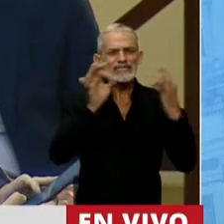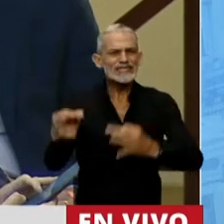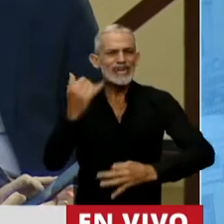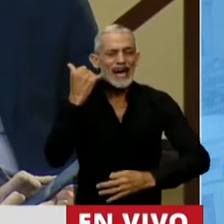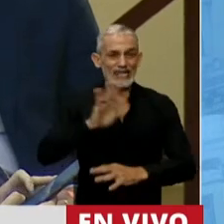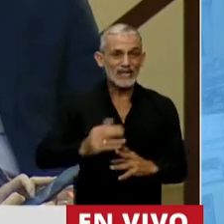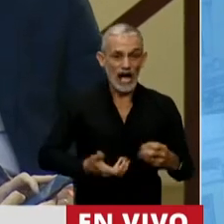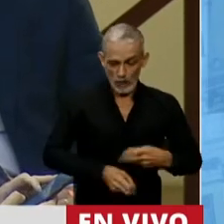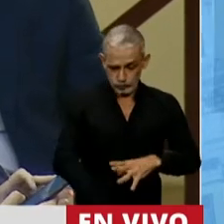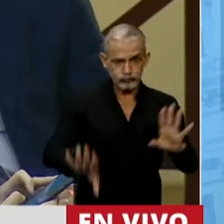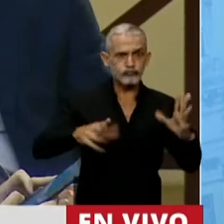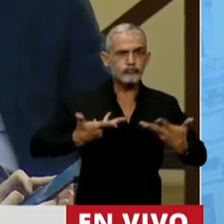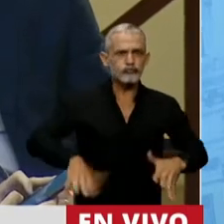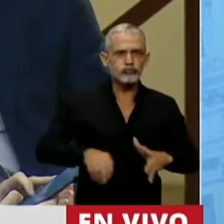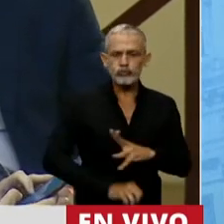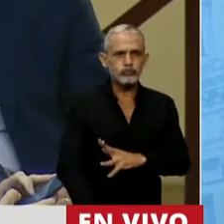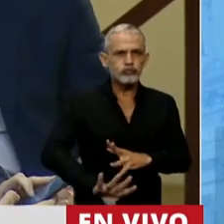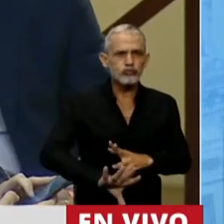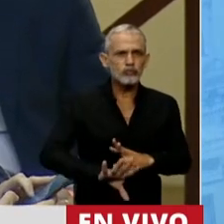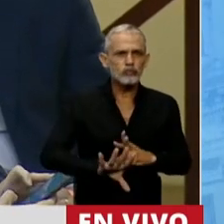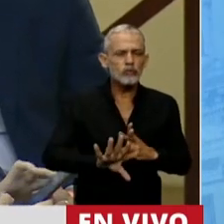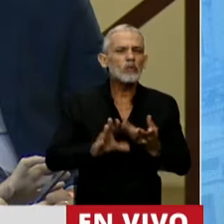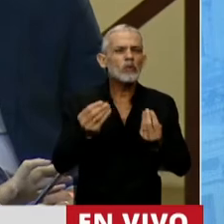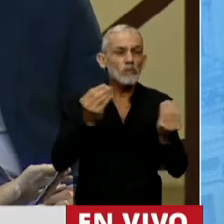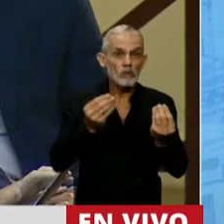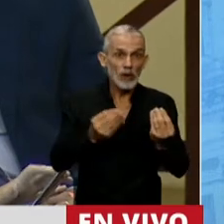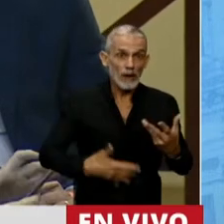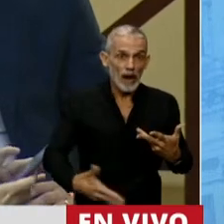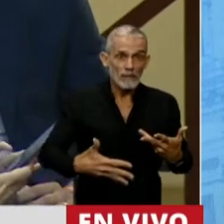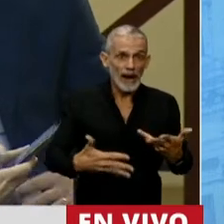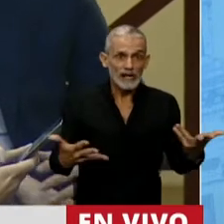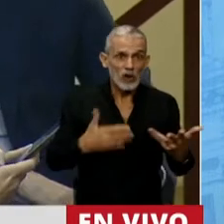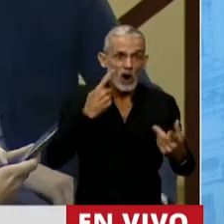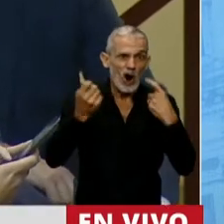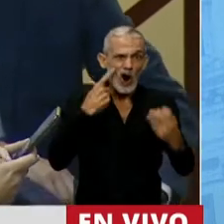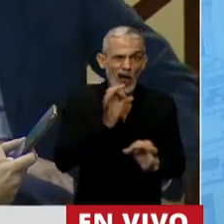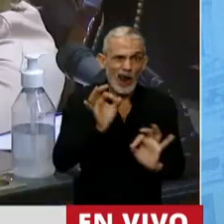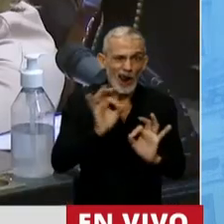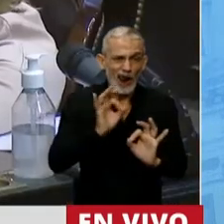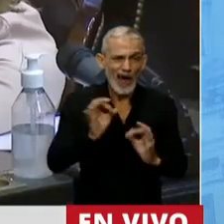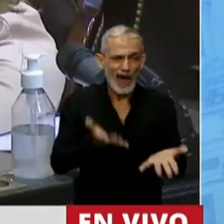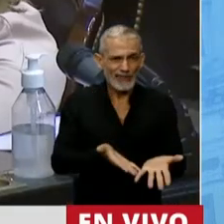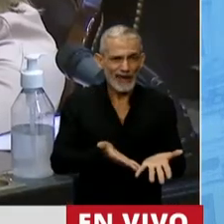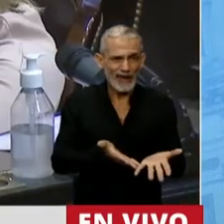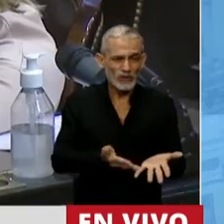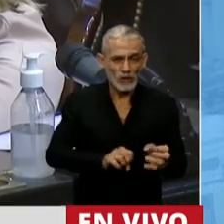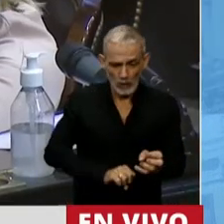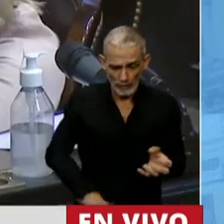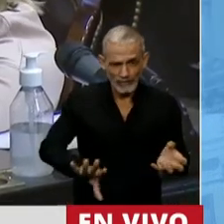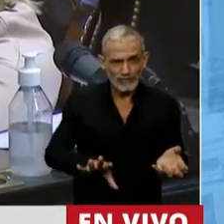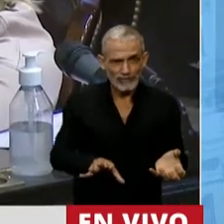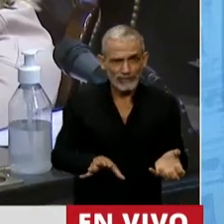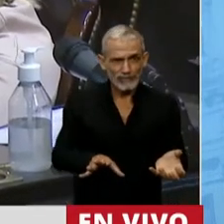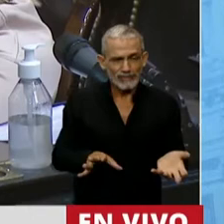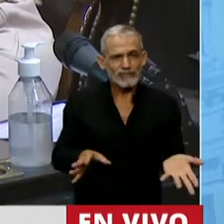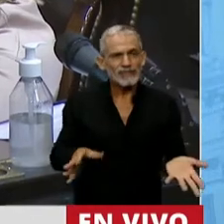con un aborto espontáneo por un de este embarazo que no ha sido controlado presidente entonces creo y